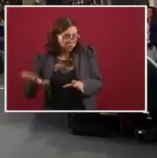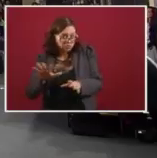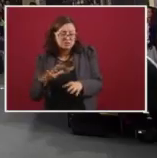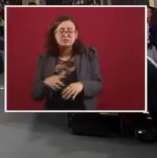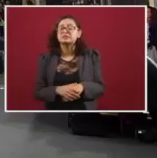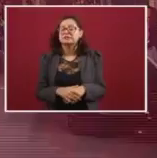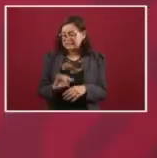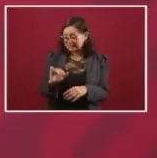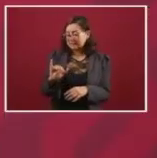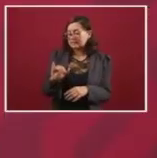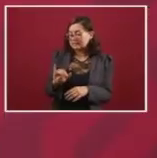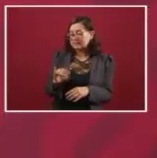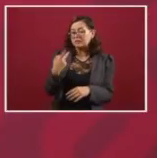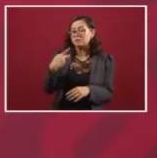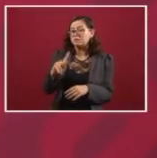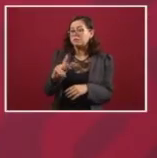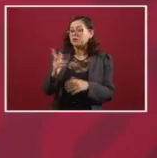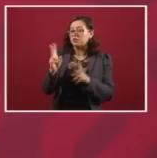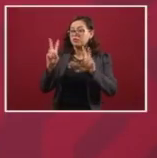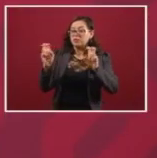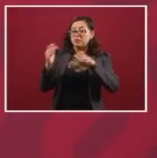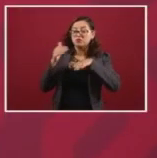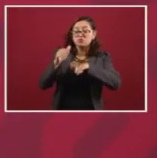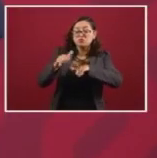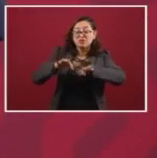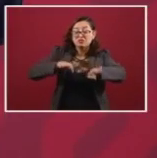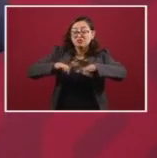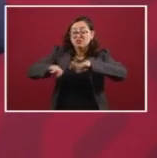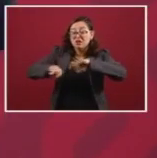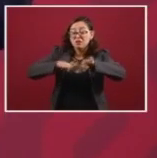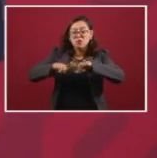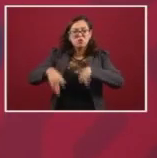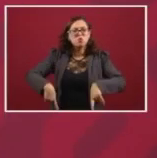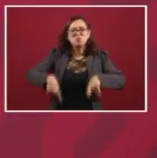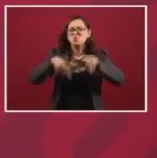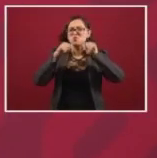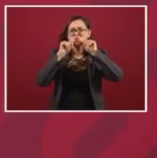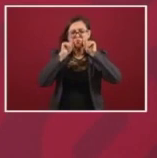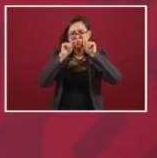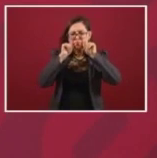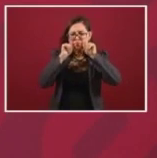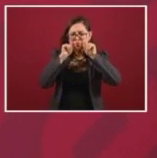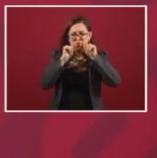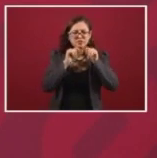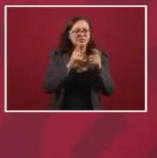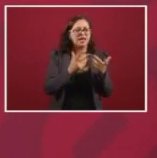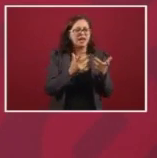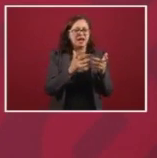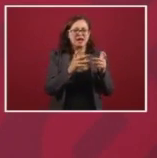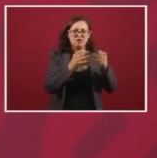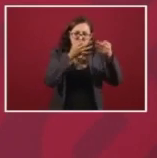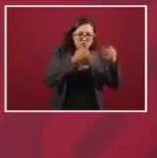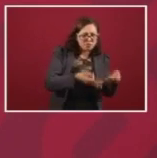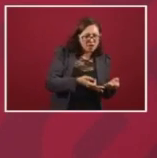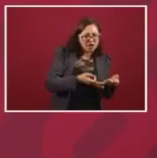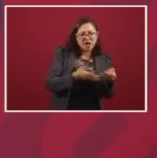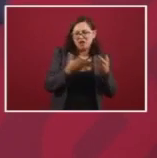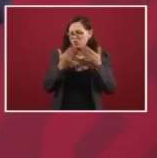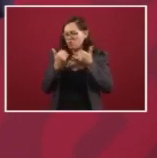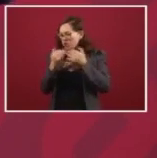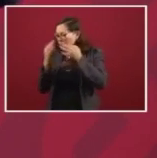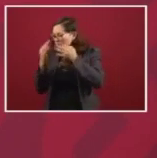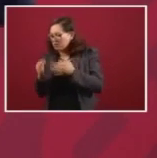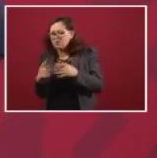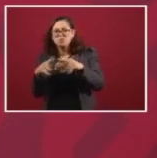pero la medición es sobre empleo, no de seguridad social. Bueno,